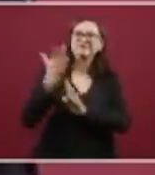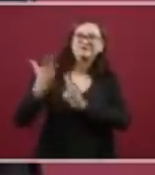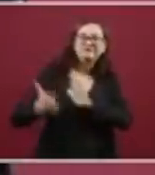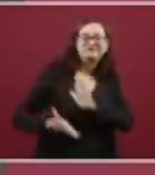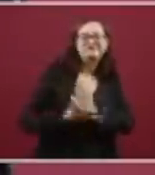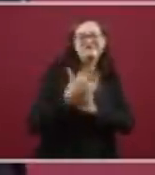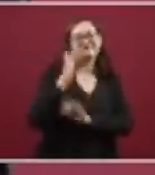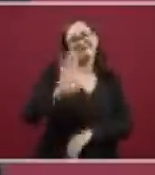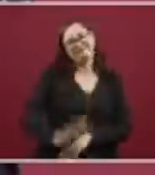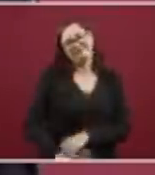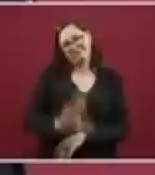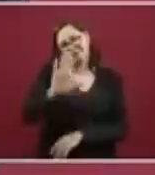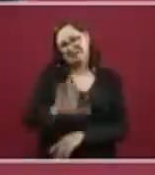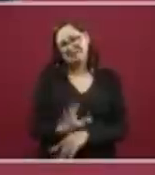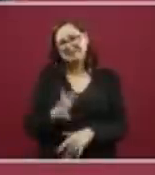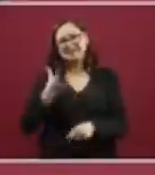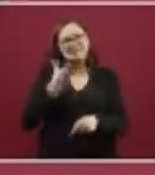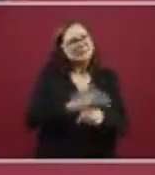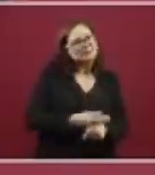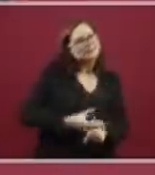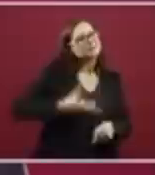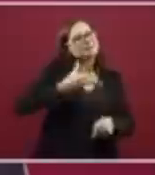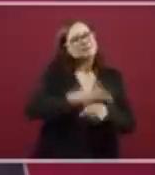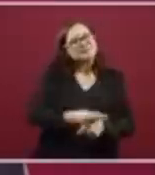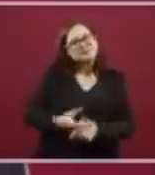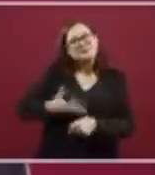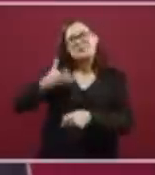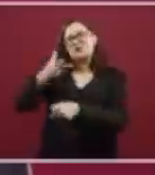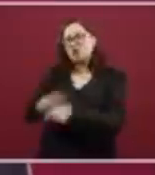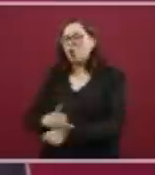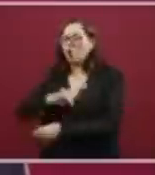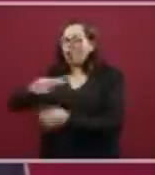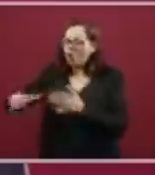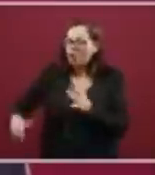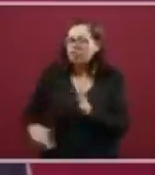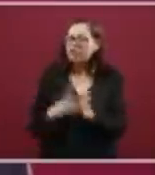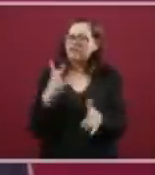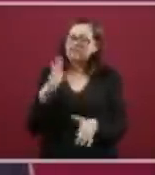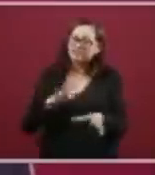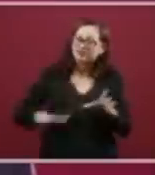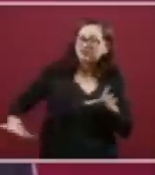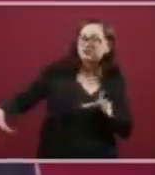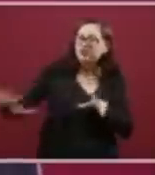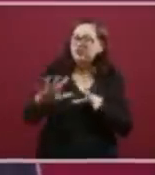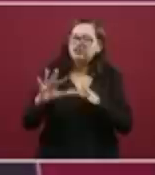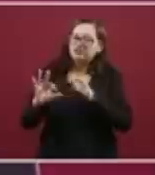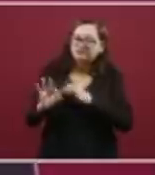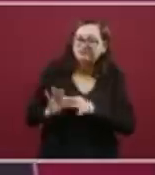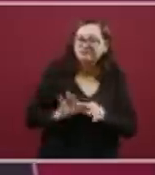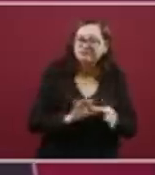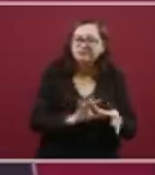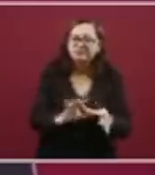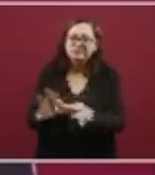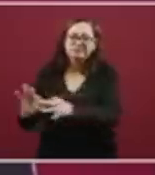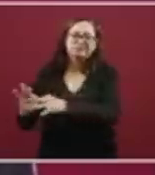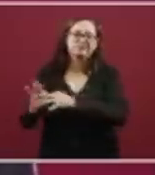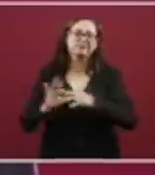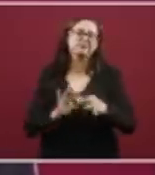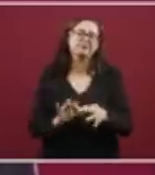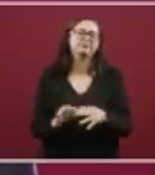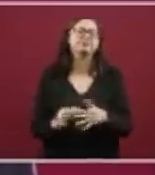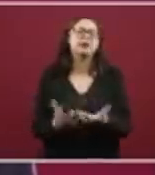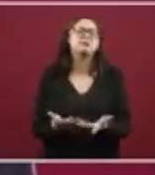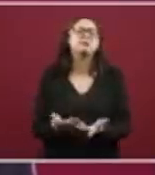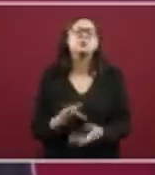reconstruir lo que se ha dado en llamar el tejido social. Pero sí vamos a